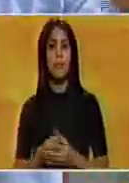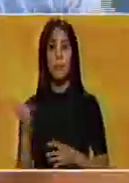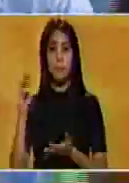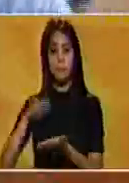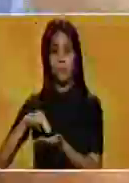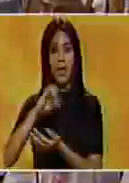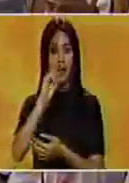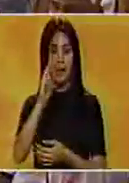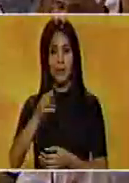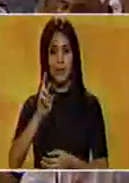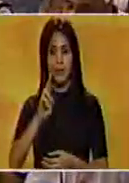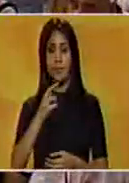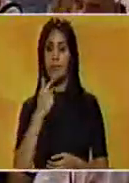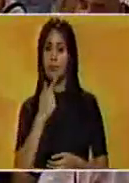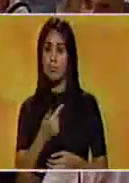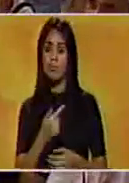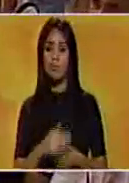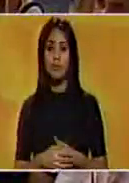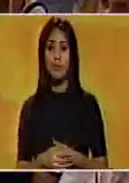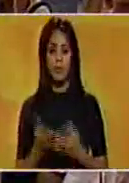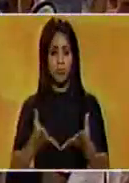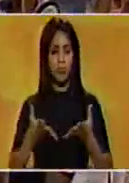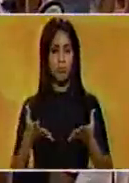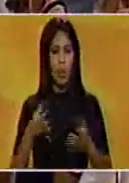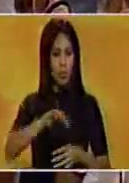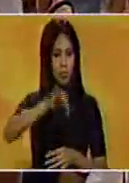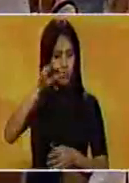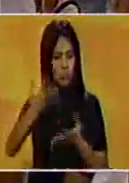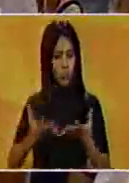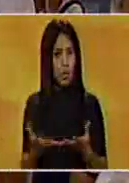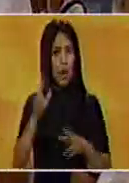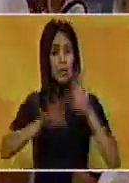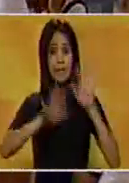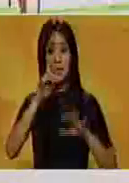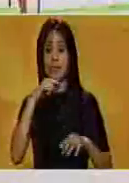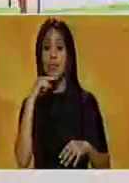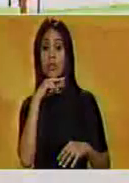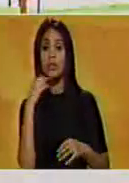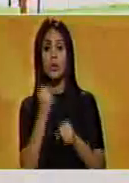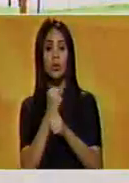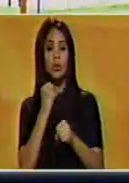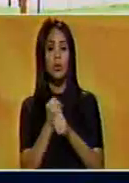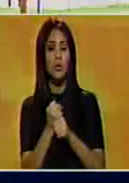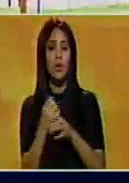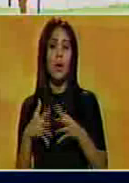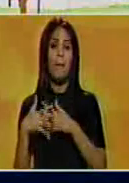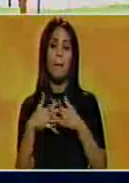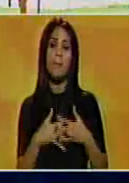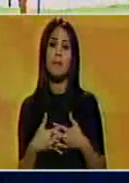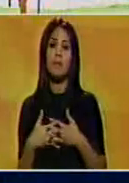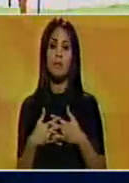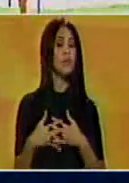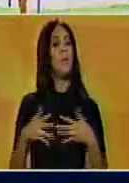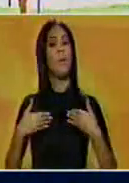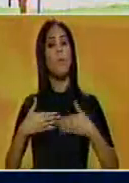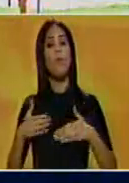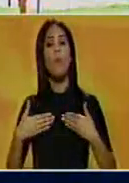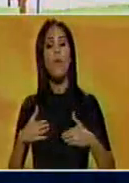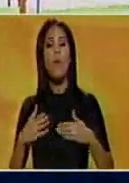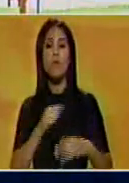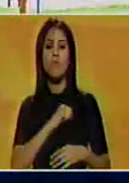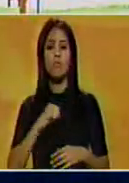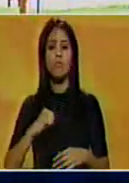Héctor Rodríguez, aseguró que de ser electo el próximo 15 de octubre trabajará con el empresariado público y privado para